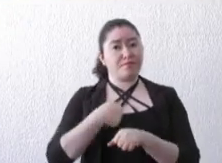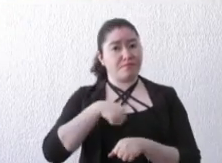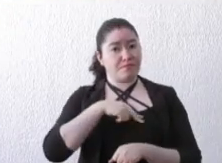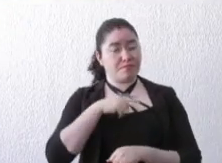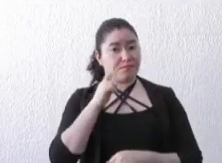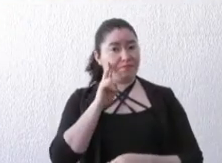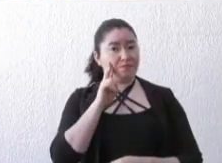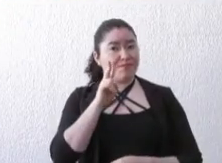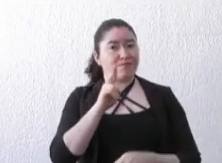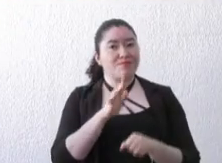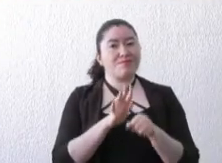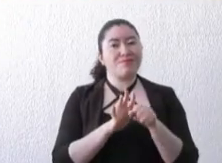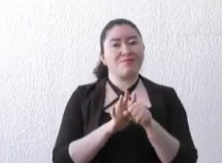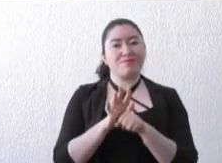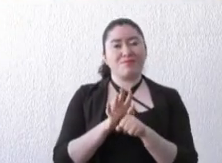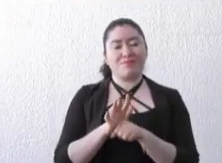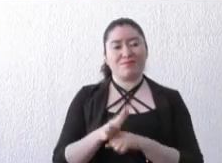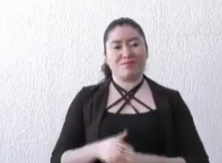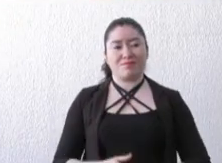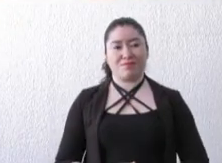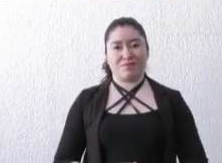momento